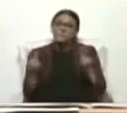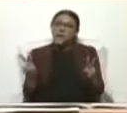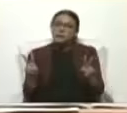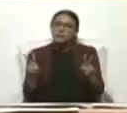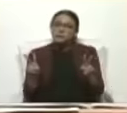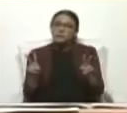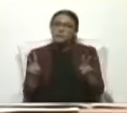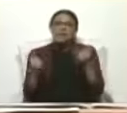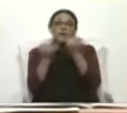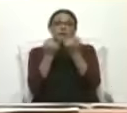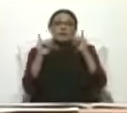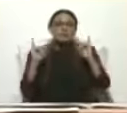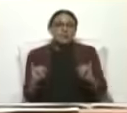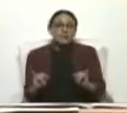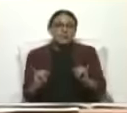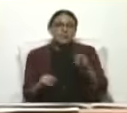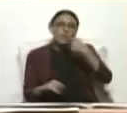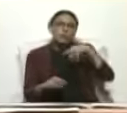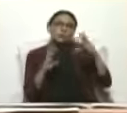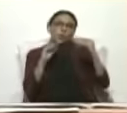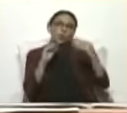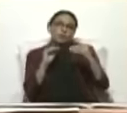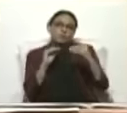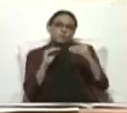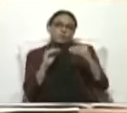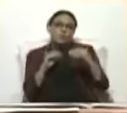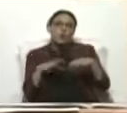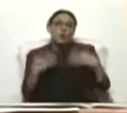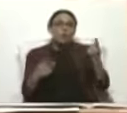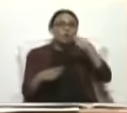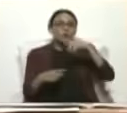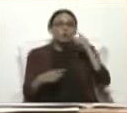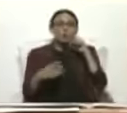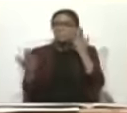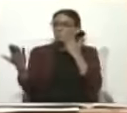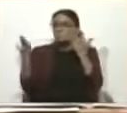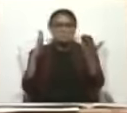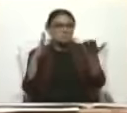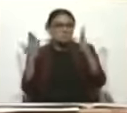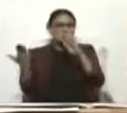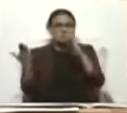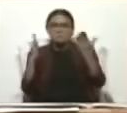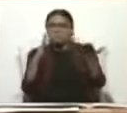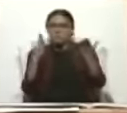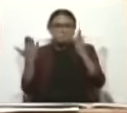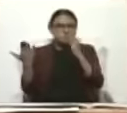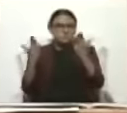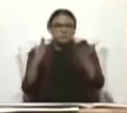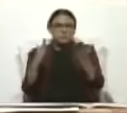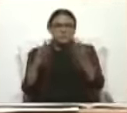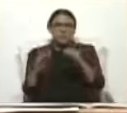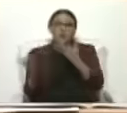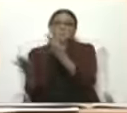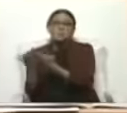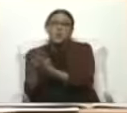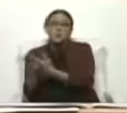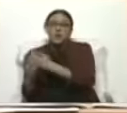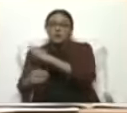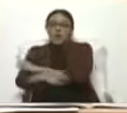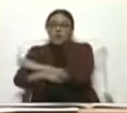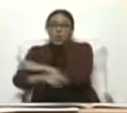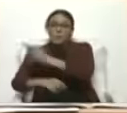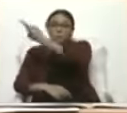de independencia, de soberanía, ahí es donde uno compara, ¿no? La propuesta de los sectores